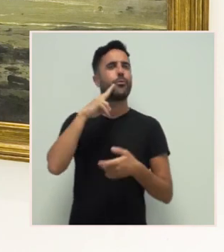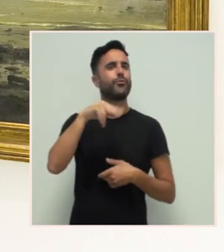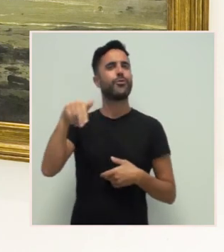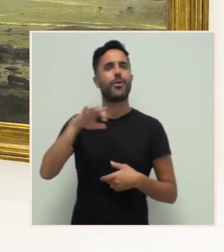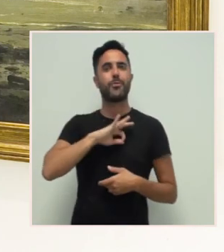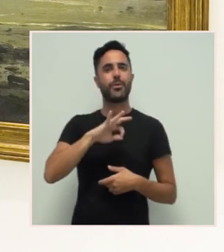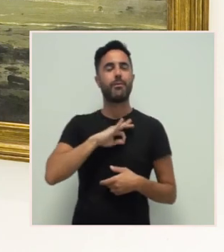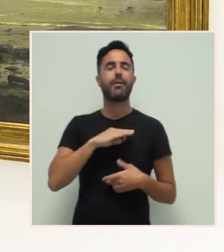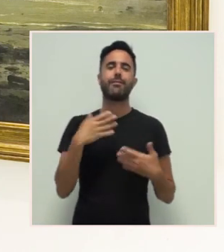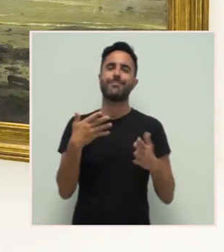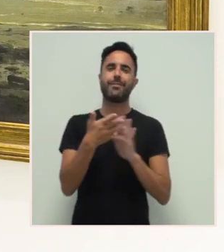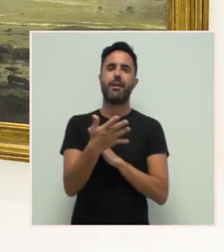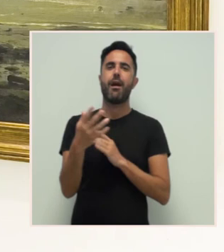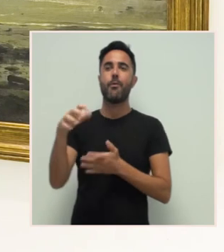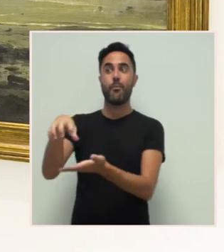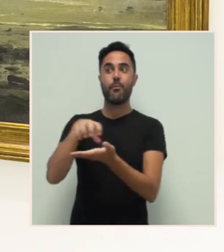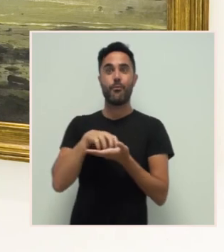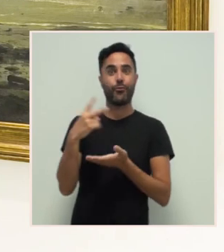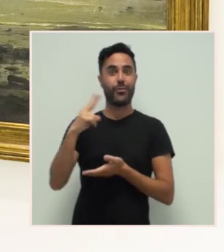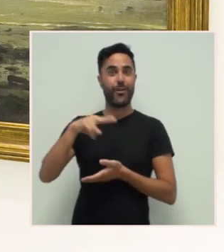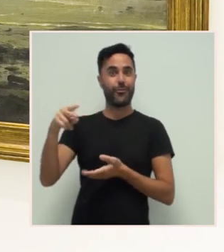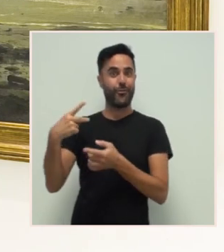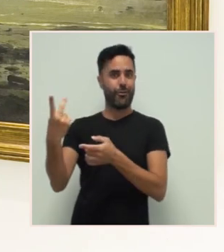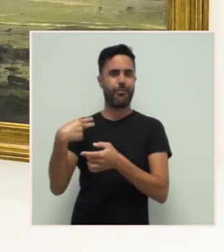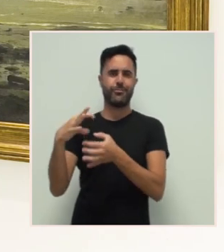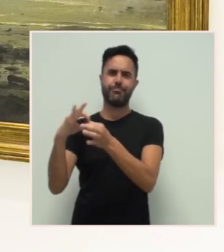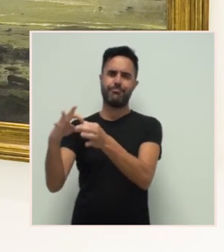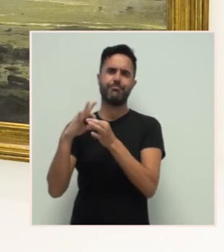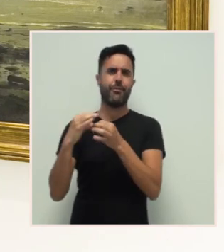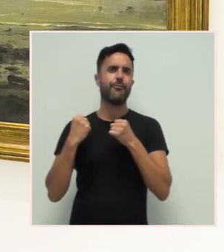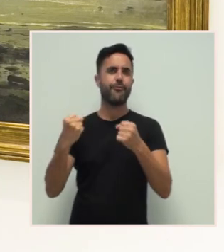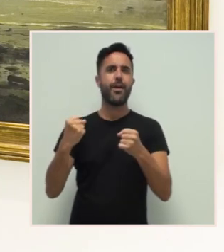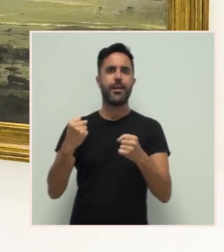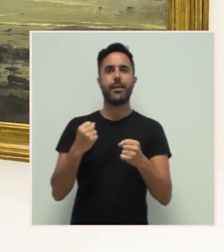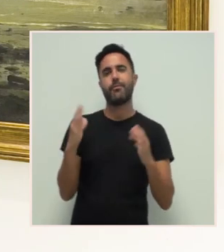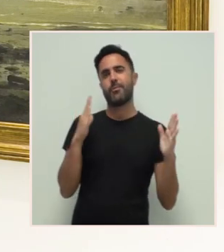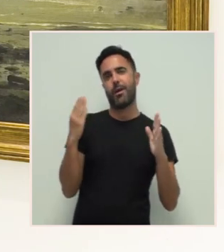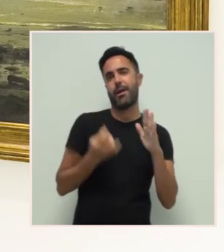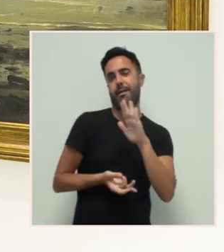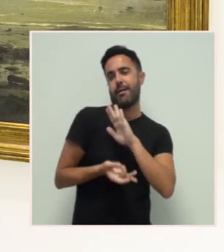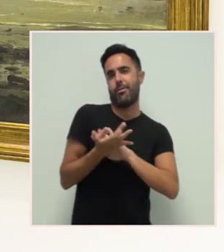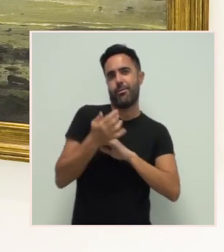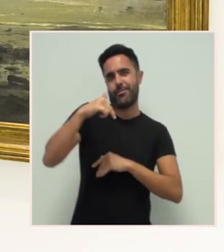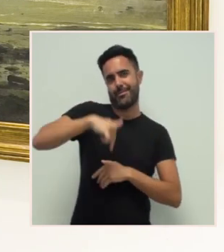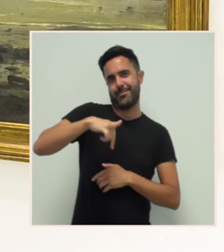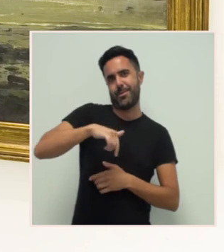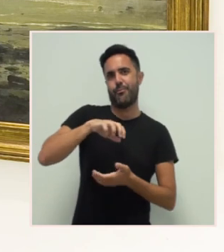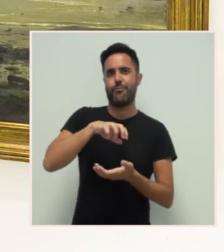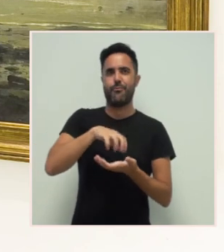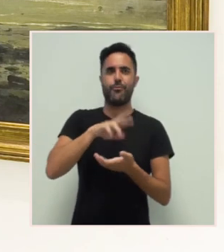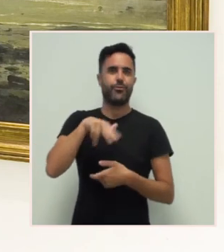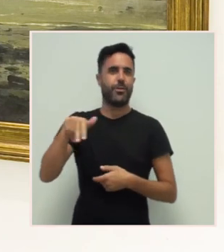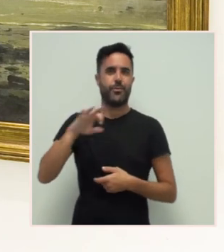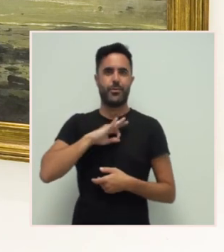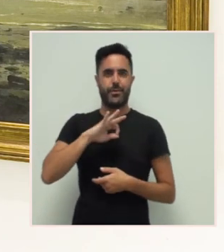grande que existe entre ambas as dúas institucións dende prácticamente a fundación do noso querido museo. É un depósito